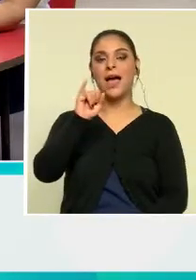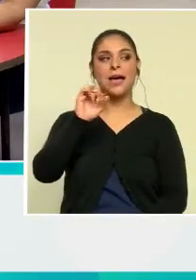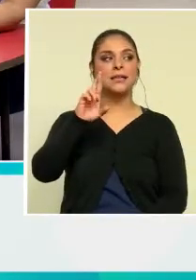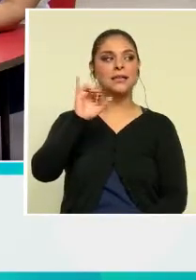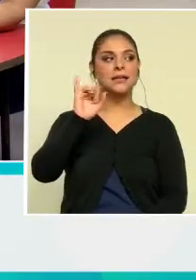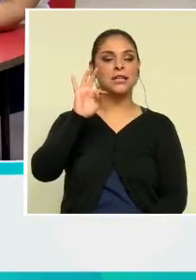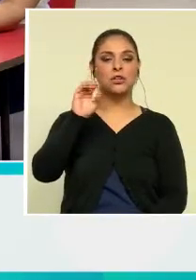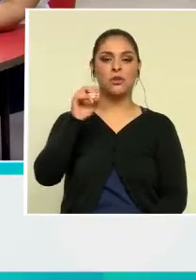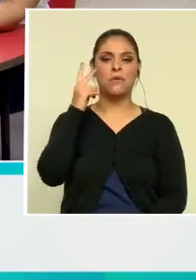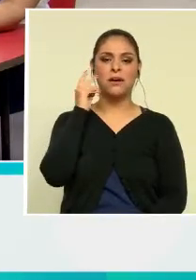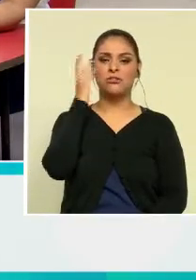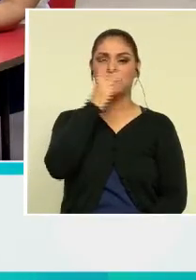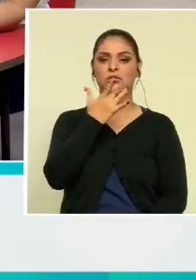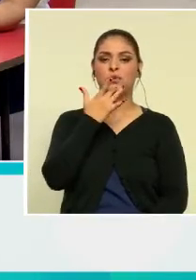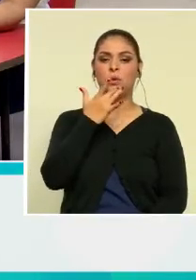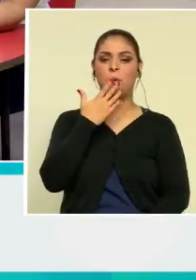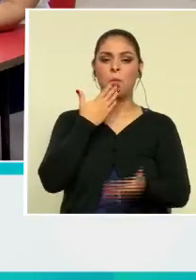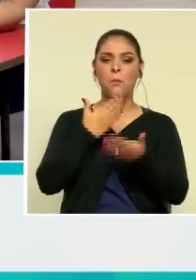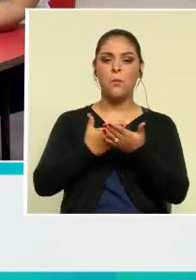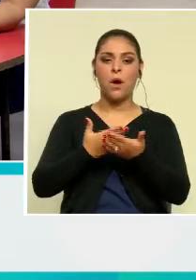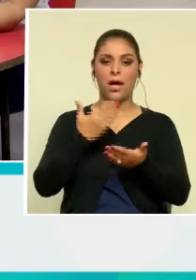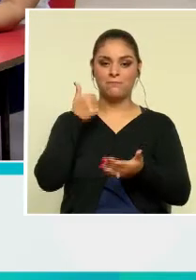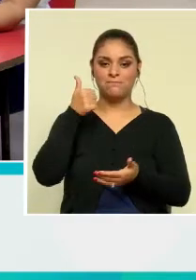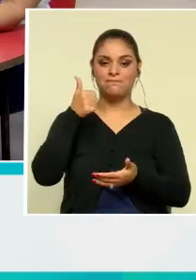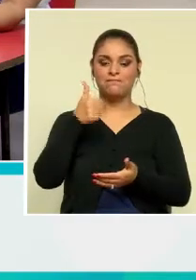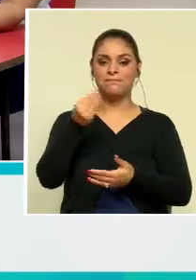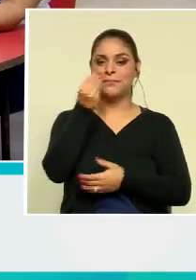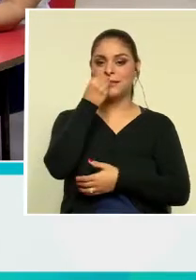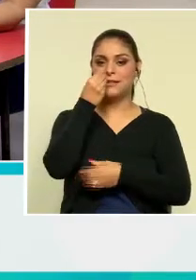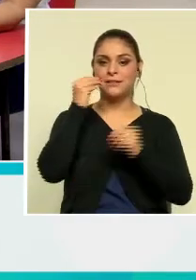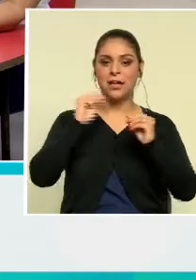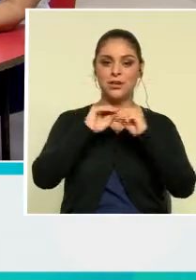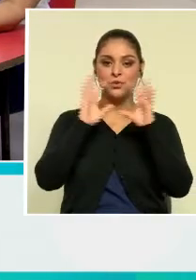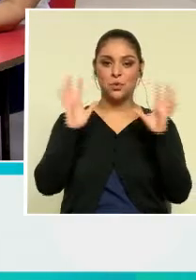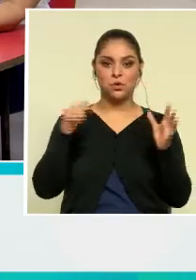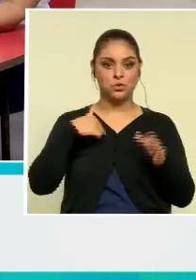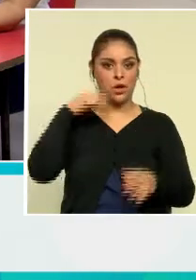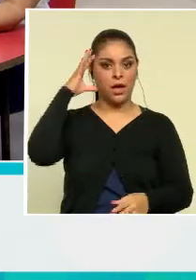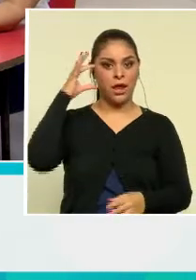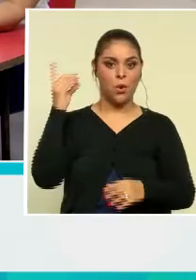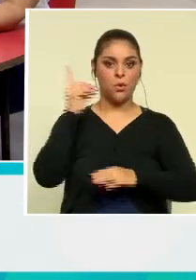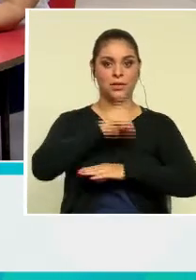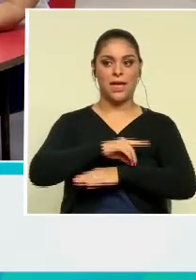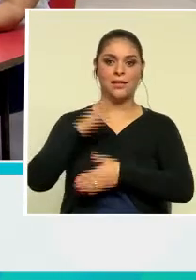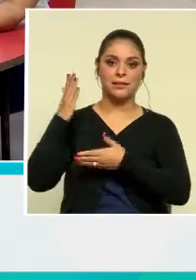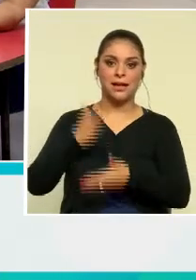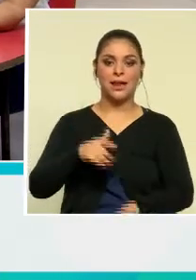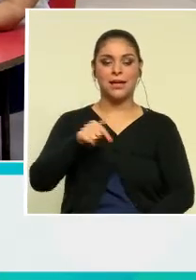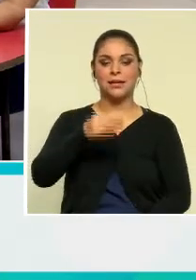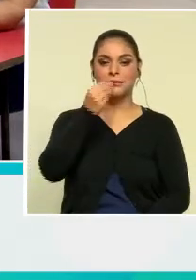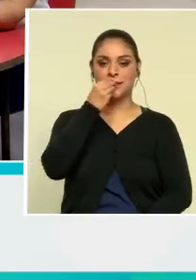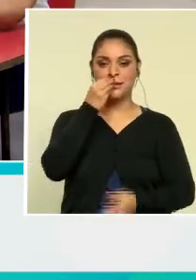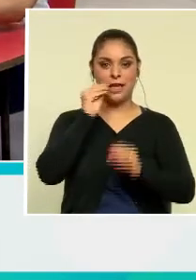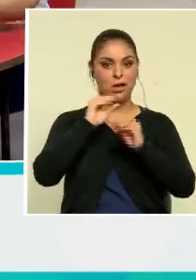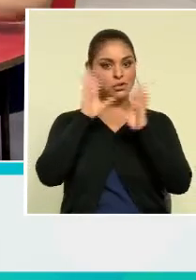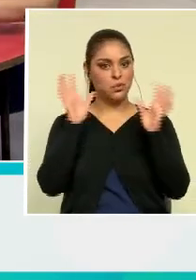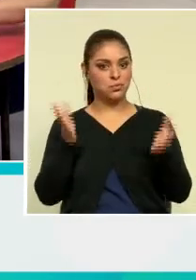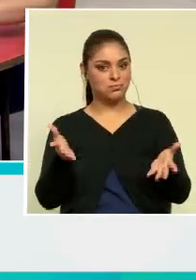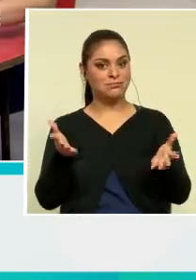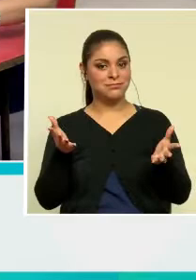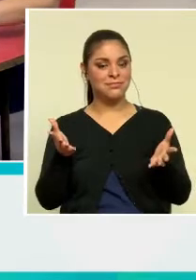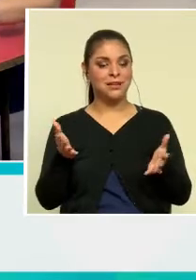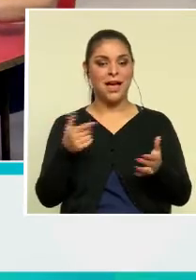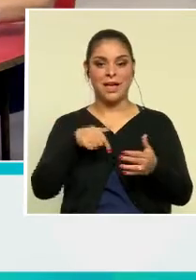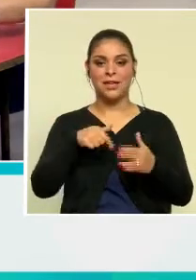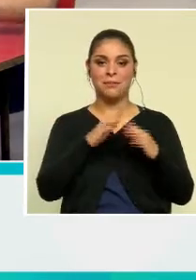esta hierba es cáliz los hay o no sea yo creo que un día vamos a tener que pagar quien desayuno ni a ley será que vamos a